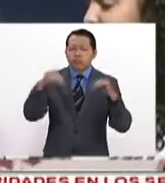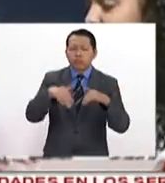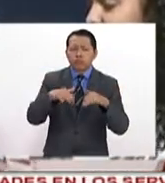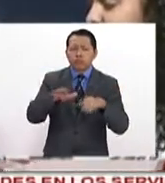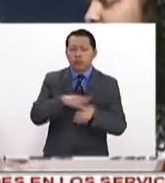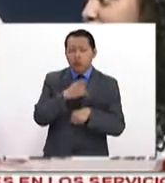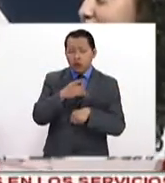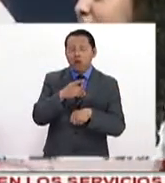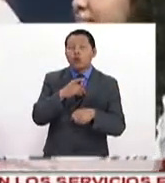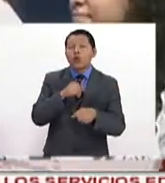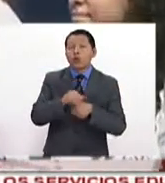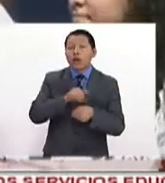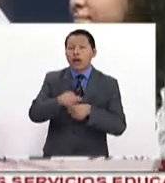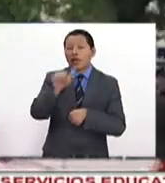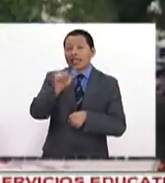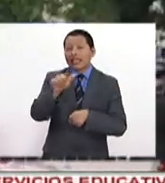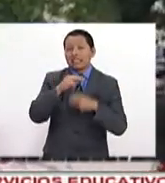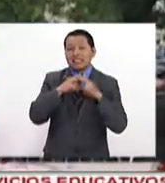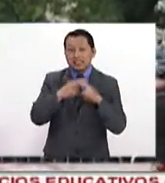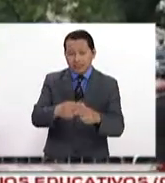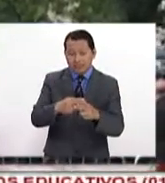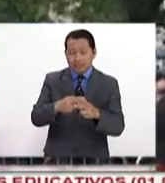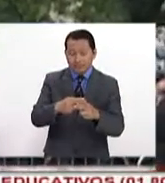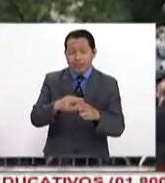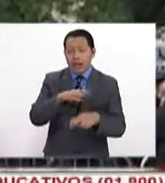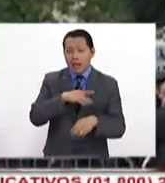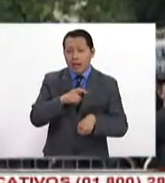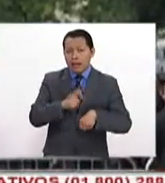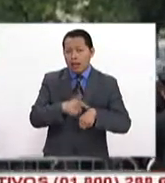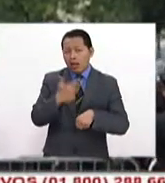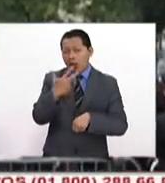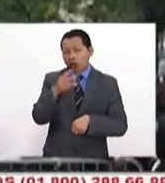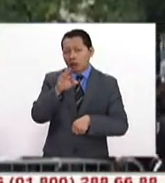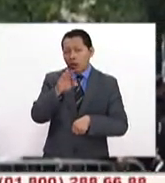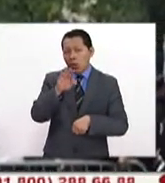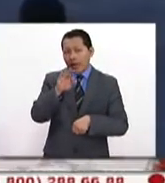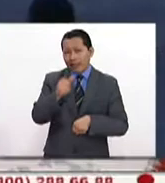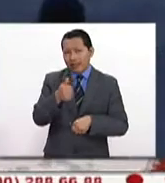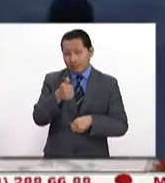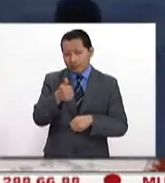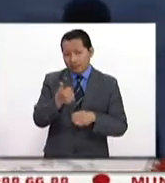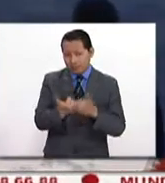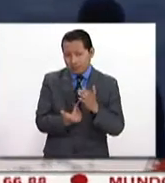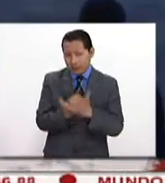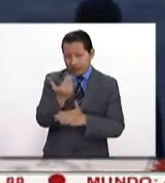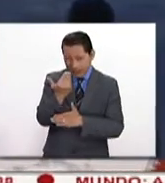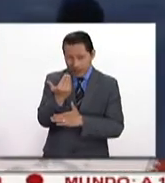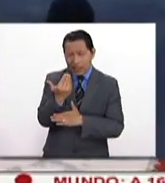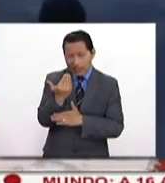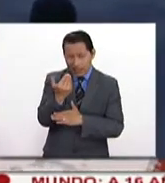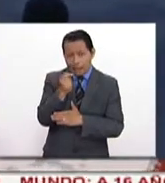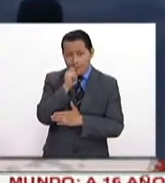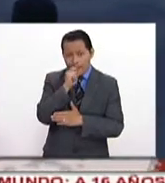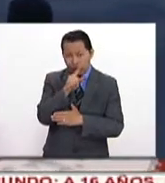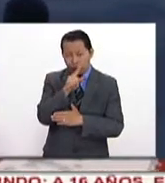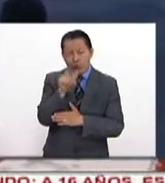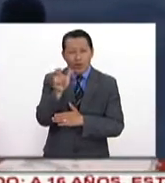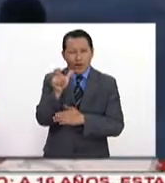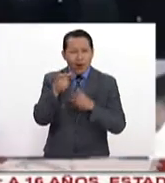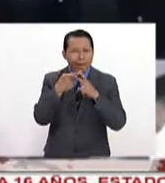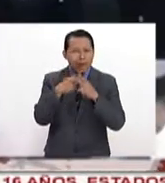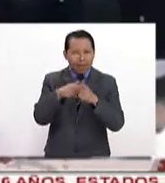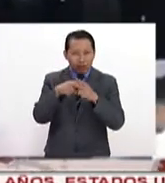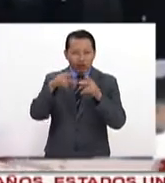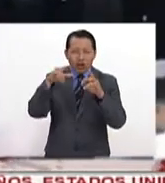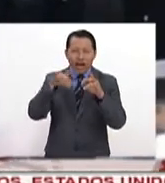el 16º aniversario de estos atentados. Inició a las 8:46 de la mañana, hora precisamente del impacto del primer